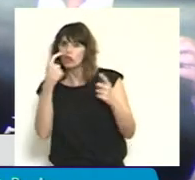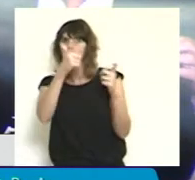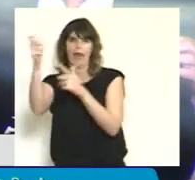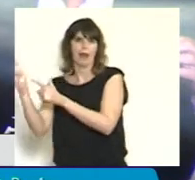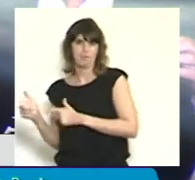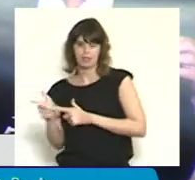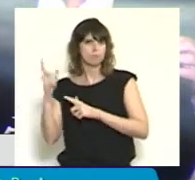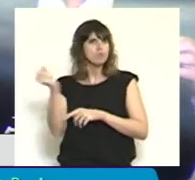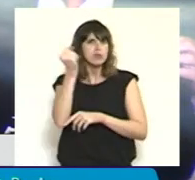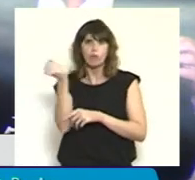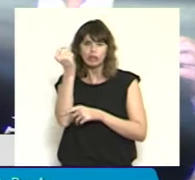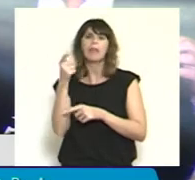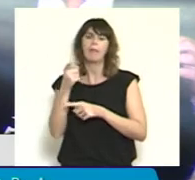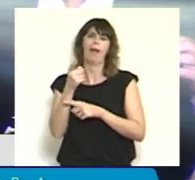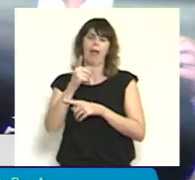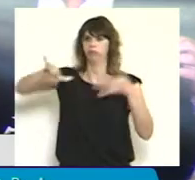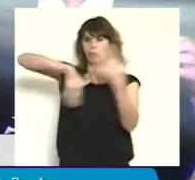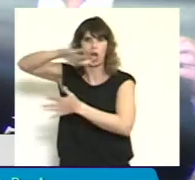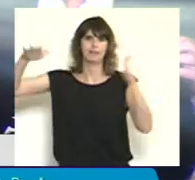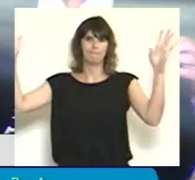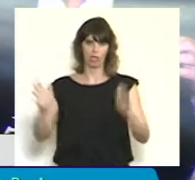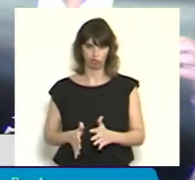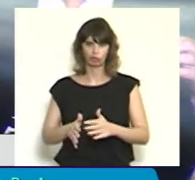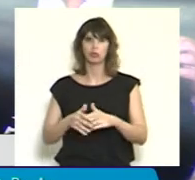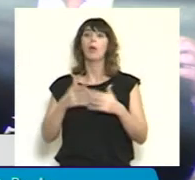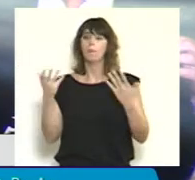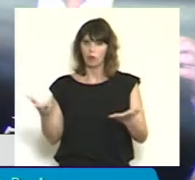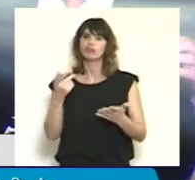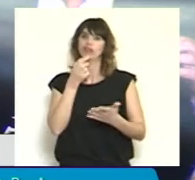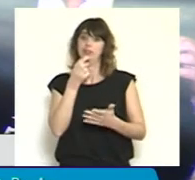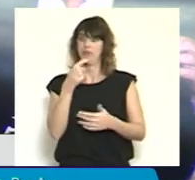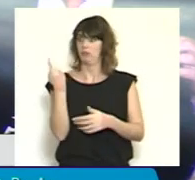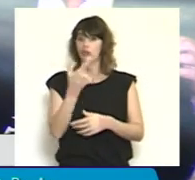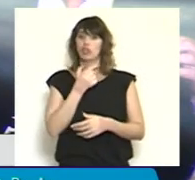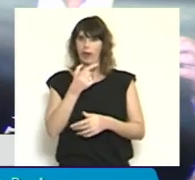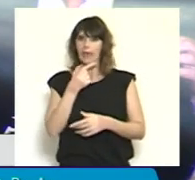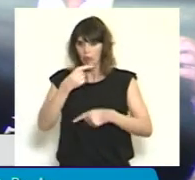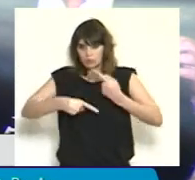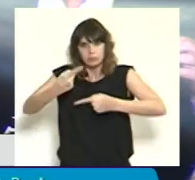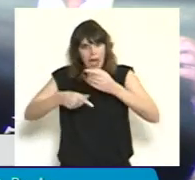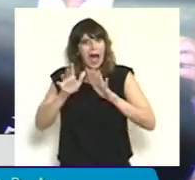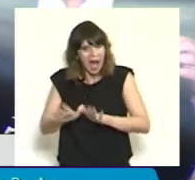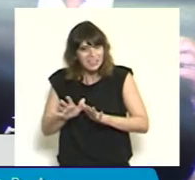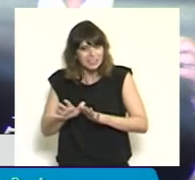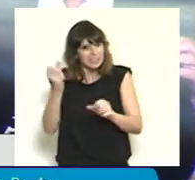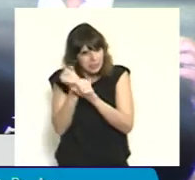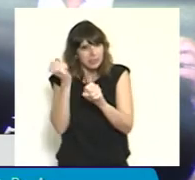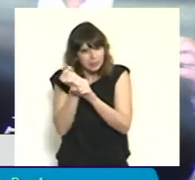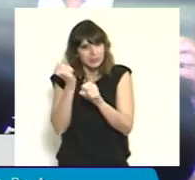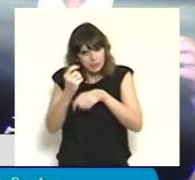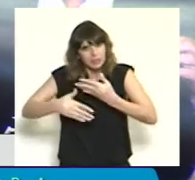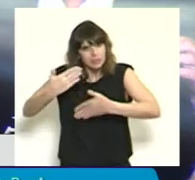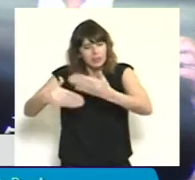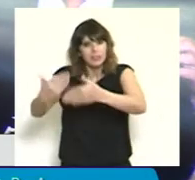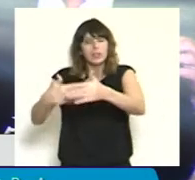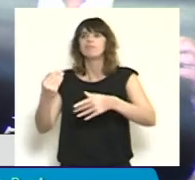la prevención de la violencia. Por eso es que si queremos profundizar este camino, si deseamos lograr